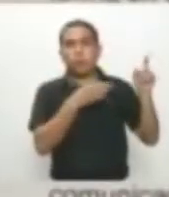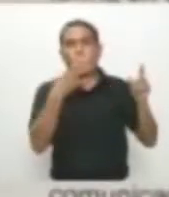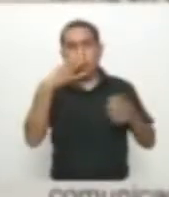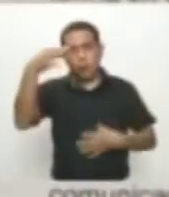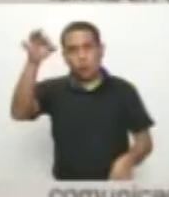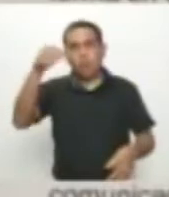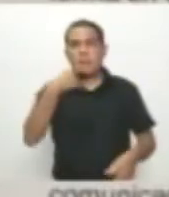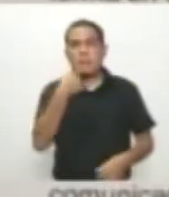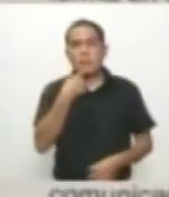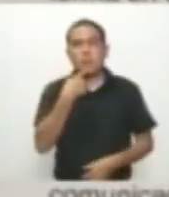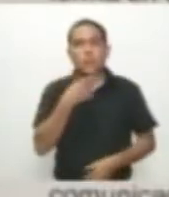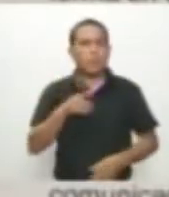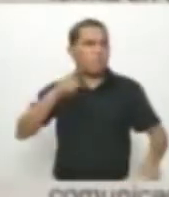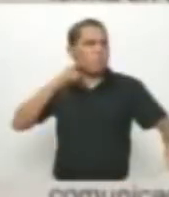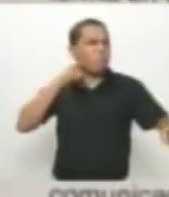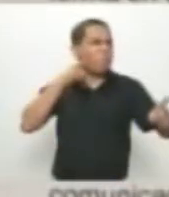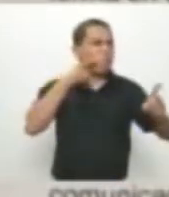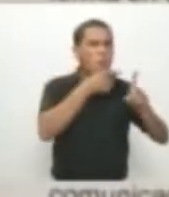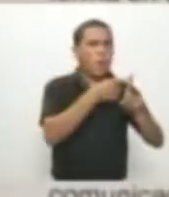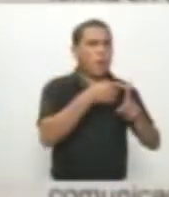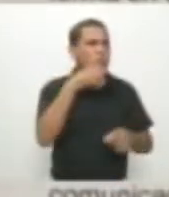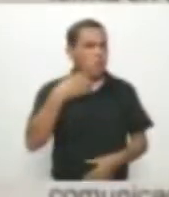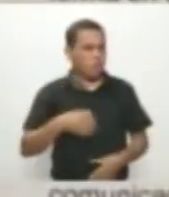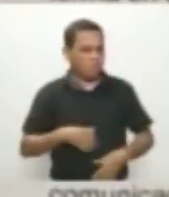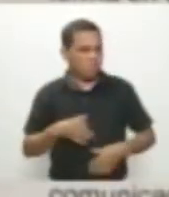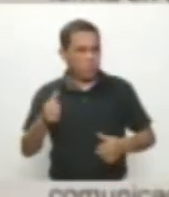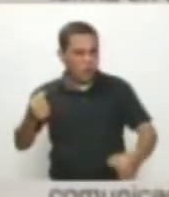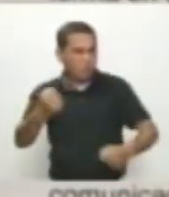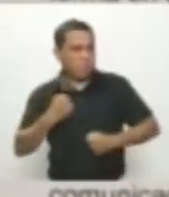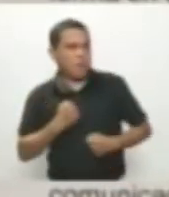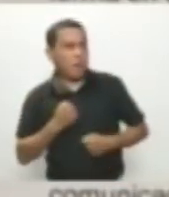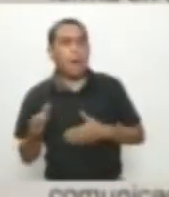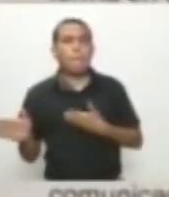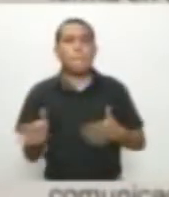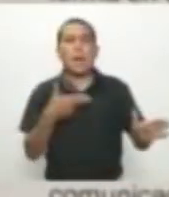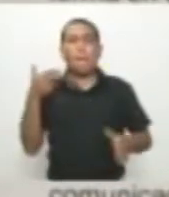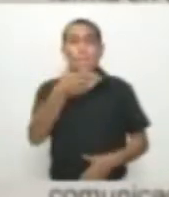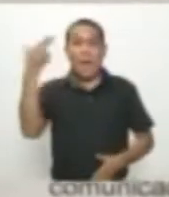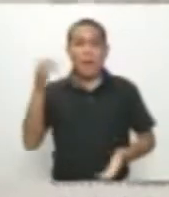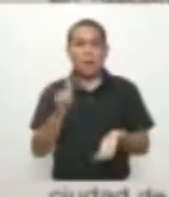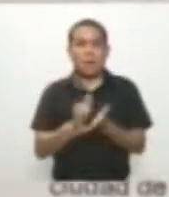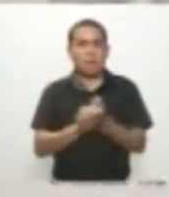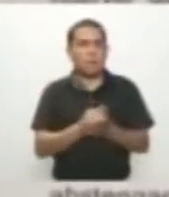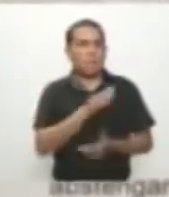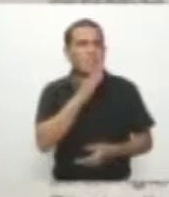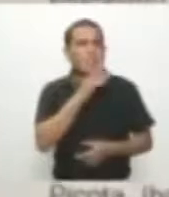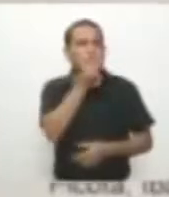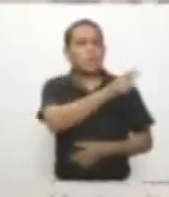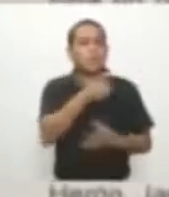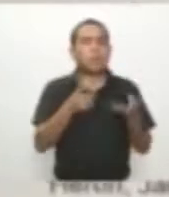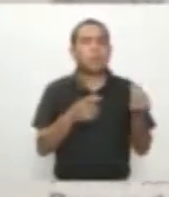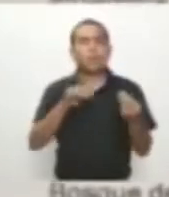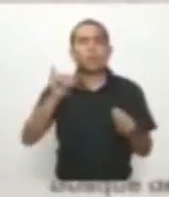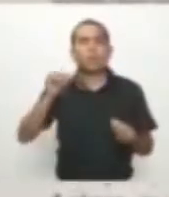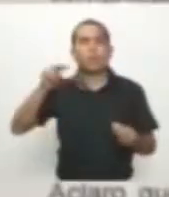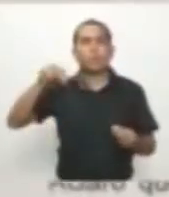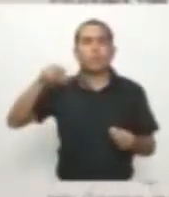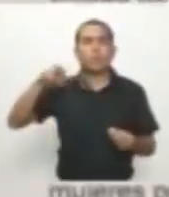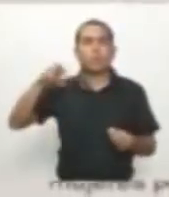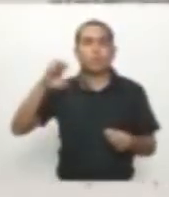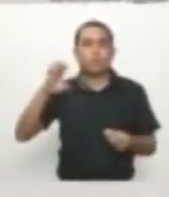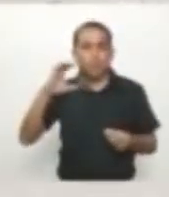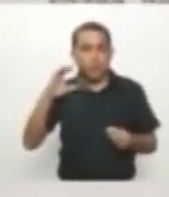Golfo declara objetivo militar de este plan pistola a los miembros de vigilancia y custodia del IMPEC, de quienes aseguran